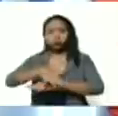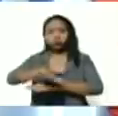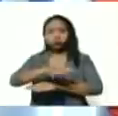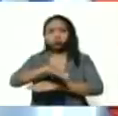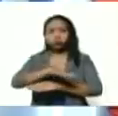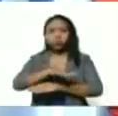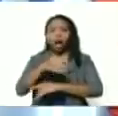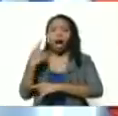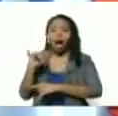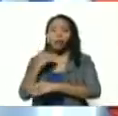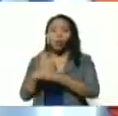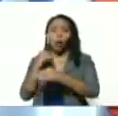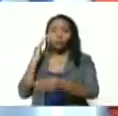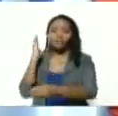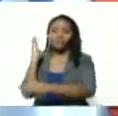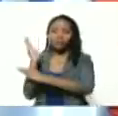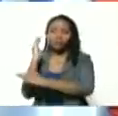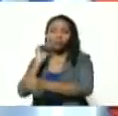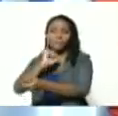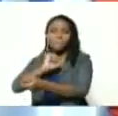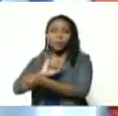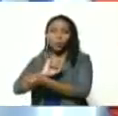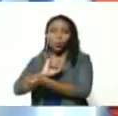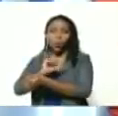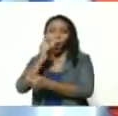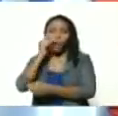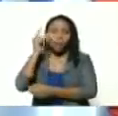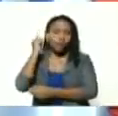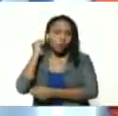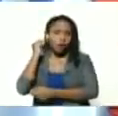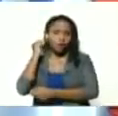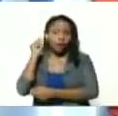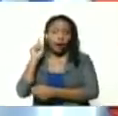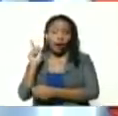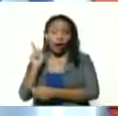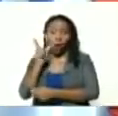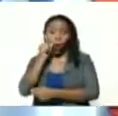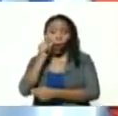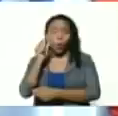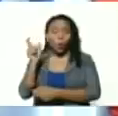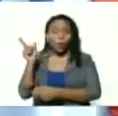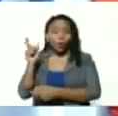queda privado un ciudadano o una ciudadana, el tribunal